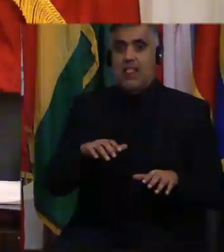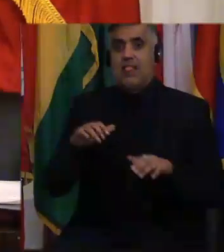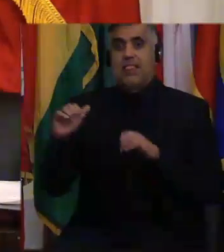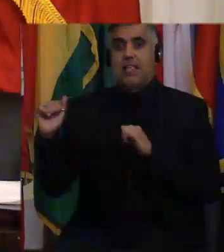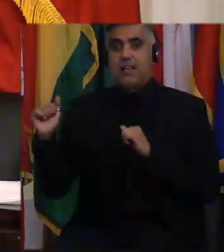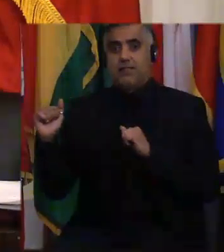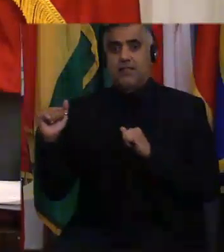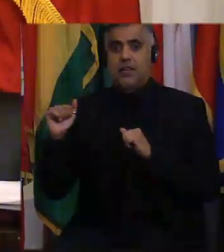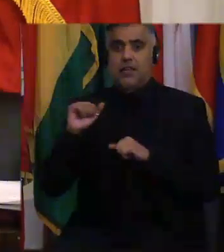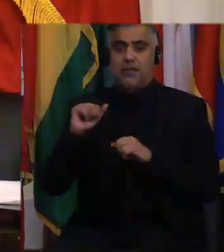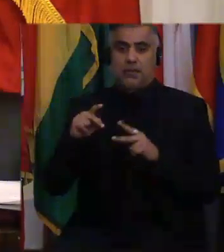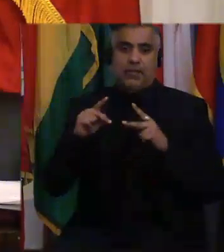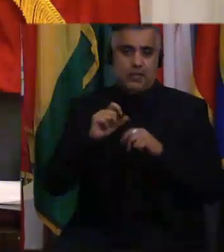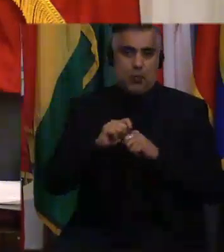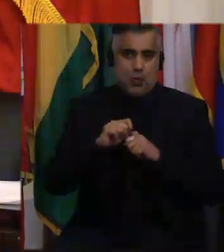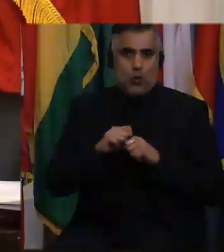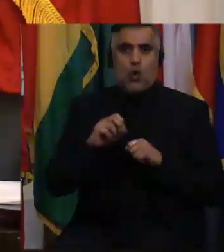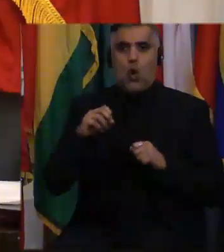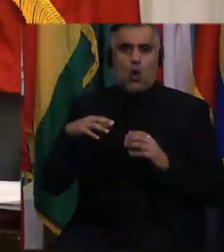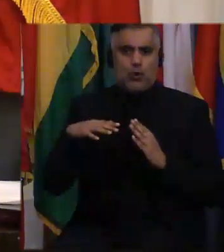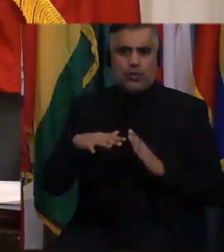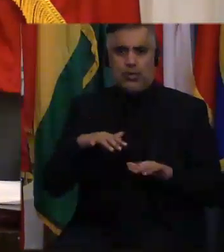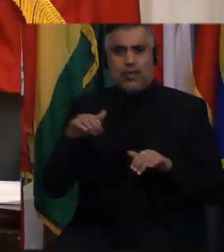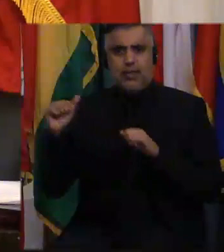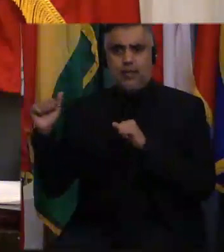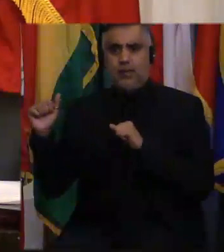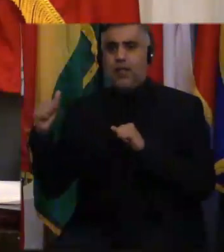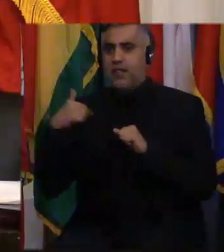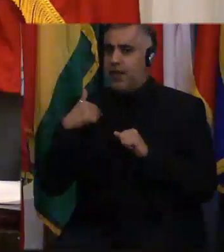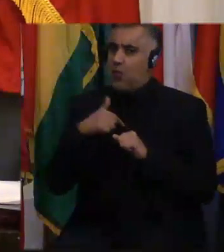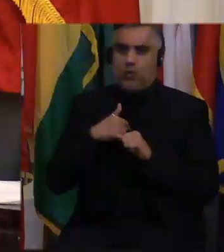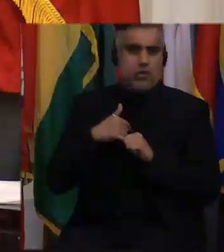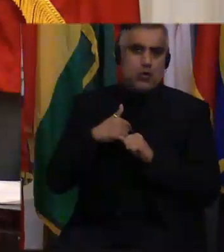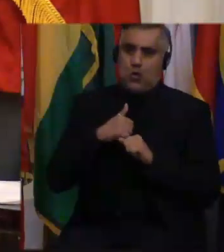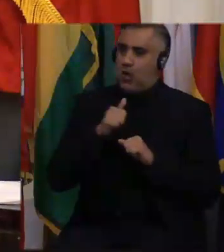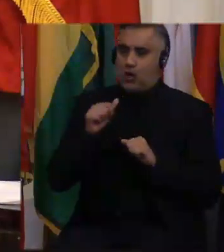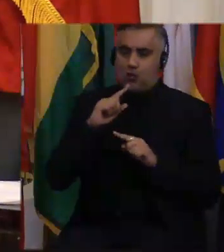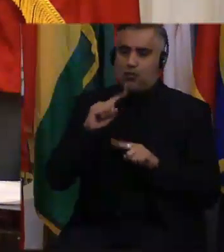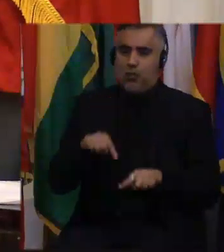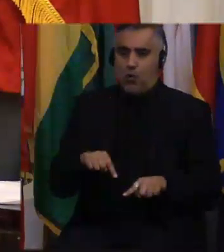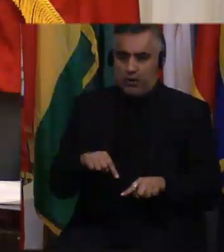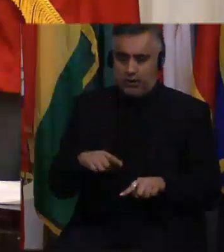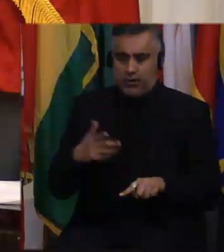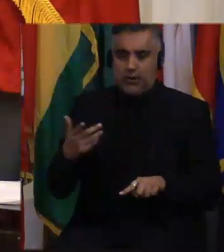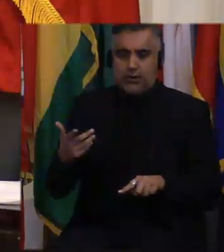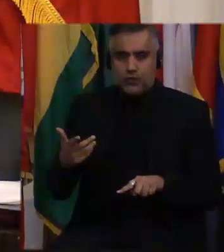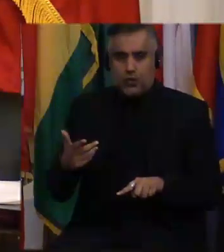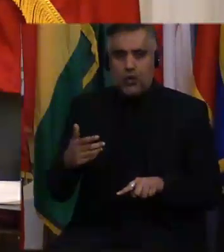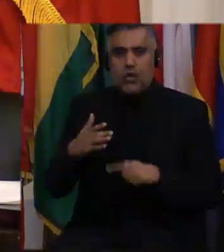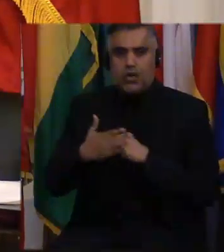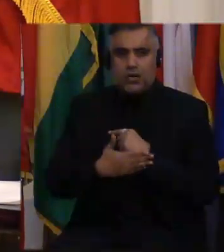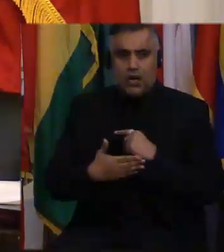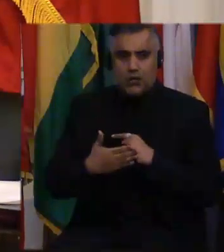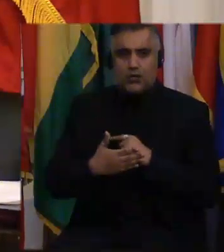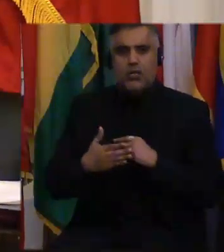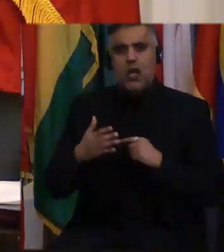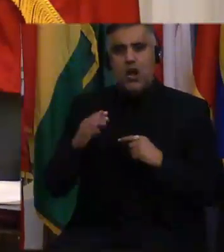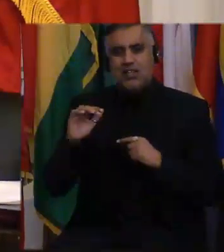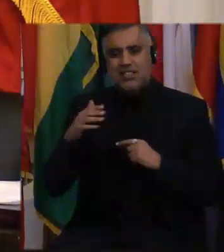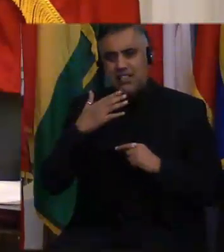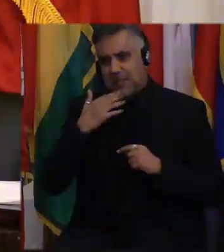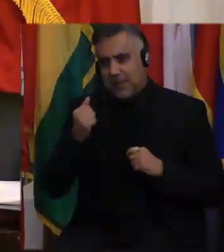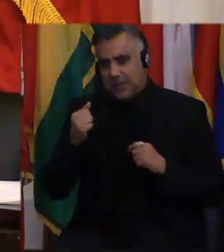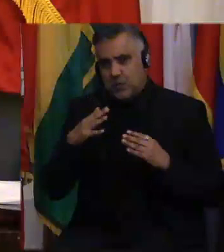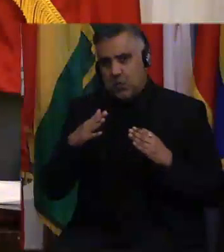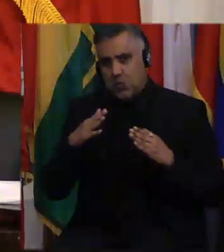Entonces ese es un debate que tenemos en los países y estamos buscando la mejor forma para poder disminuir el